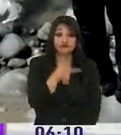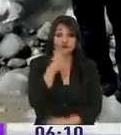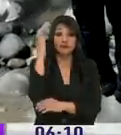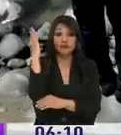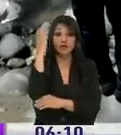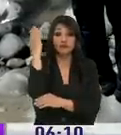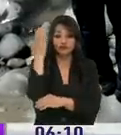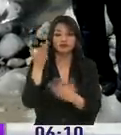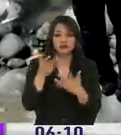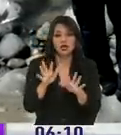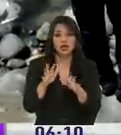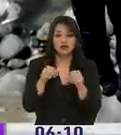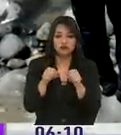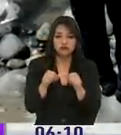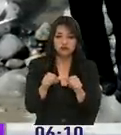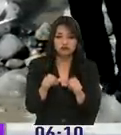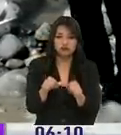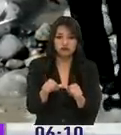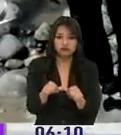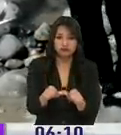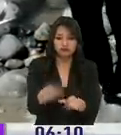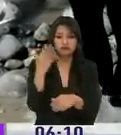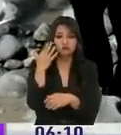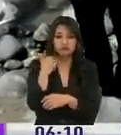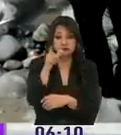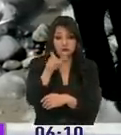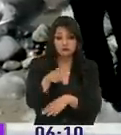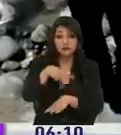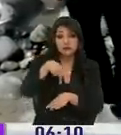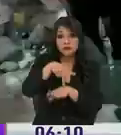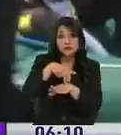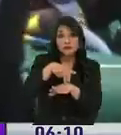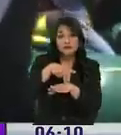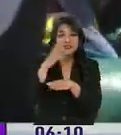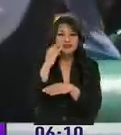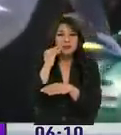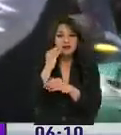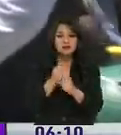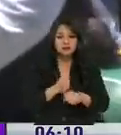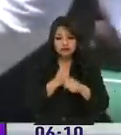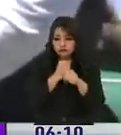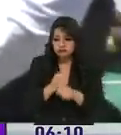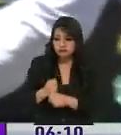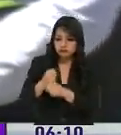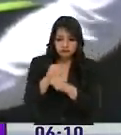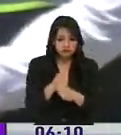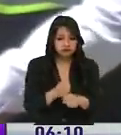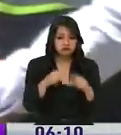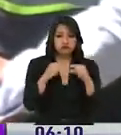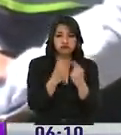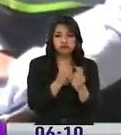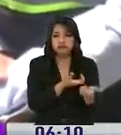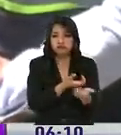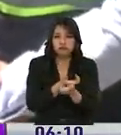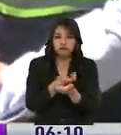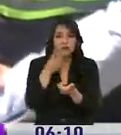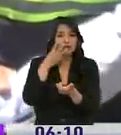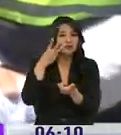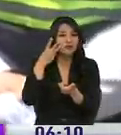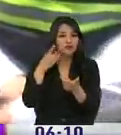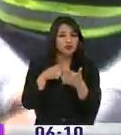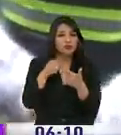se movilizaron durante varios días a expertos en búsqueda en aguas rápidas de los cuerpos de bomberos de Puyo, Shell y Mera